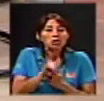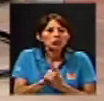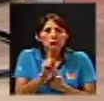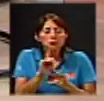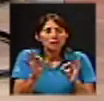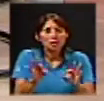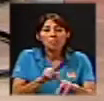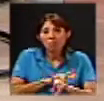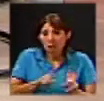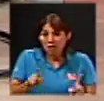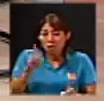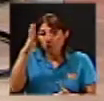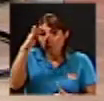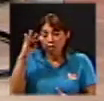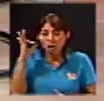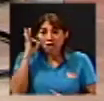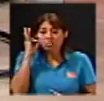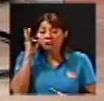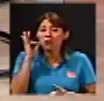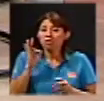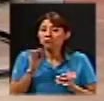la señora sacó al país bien.